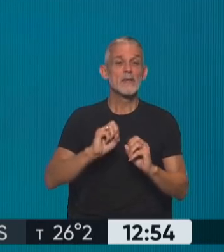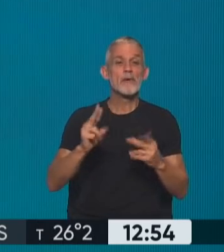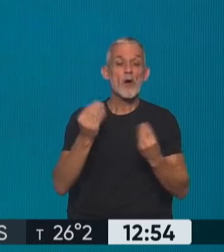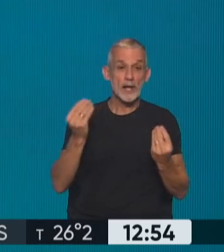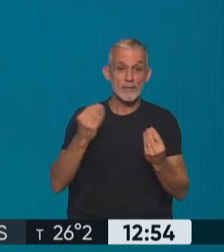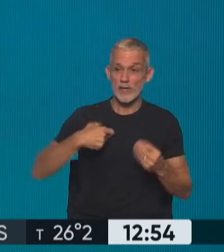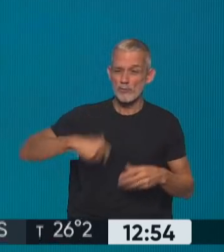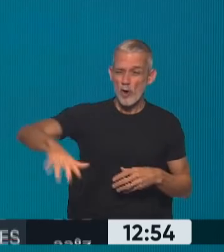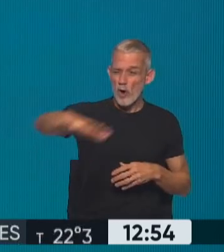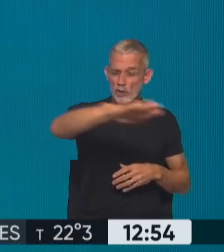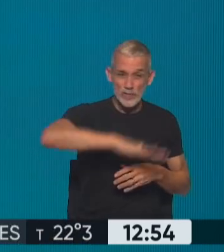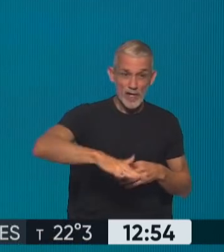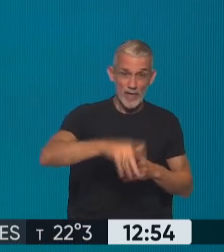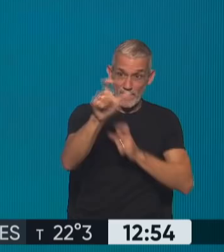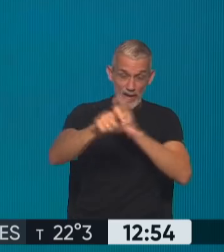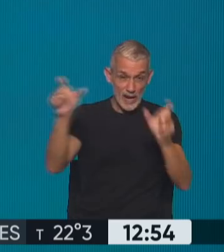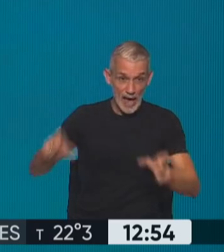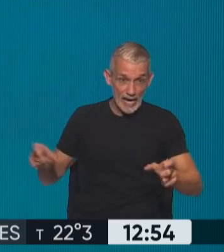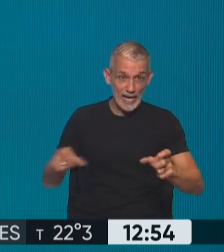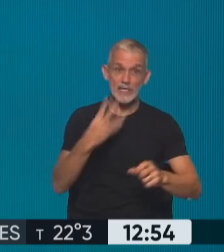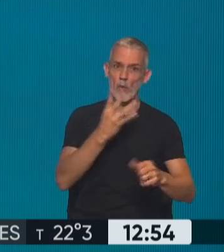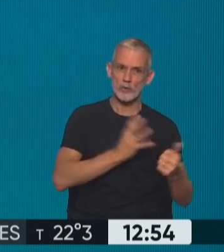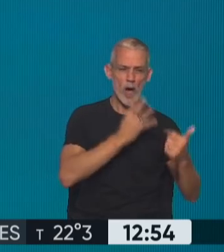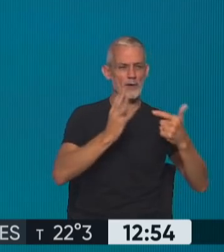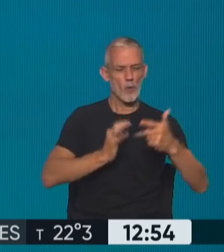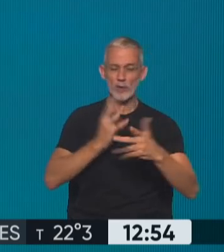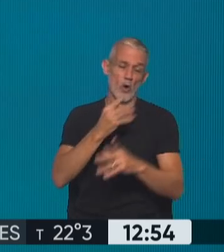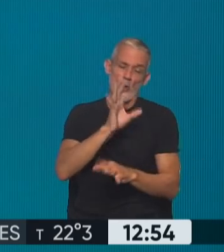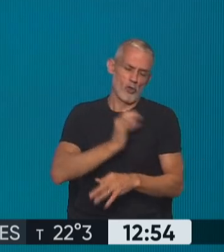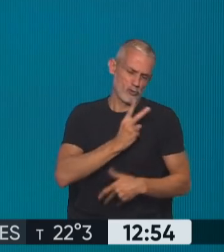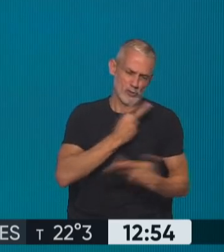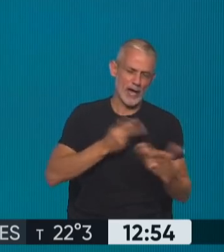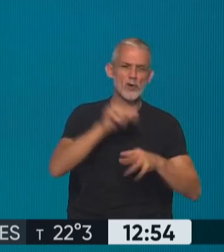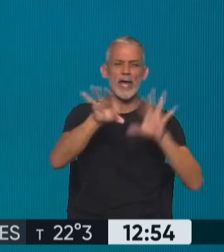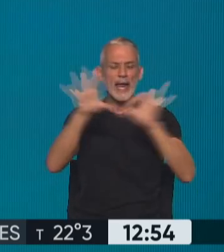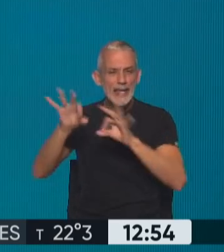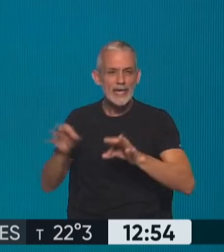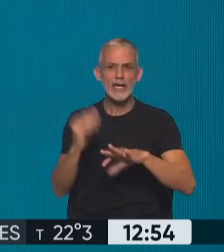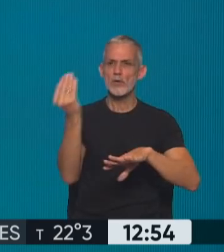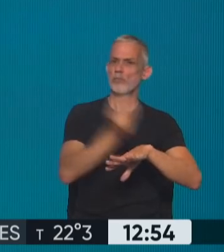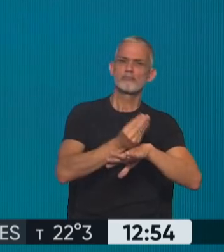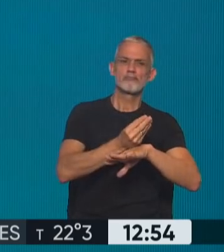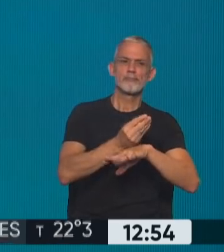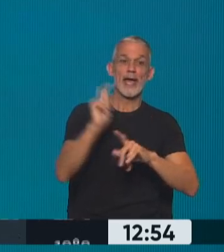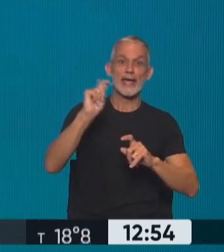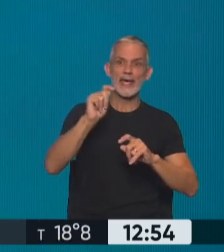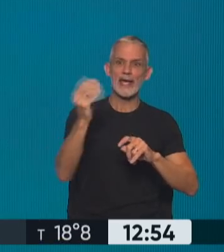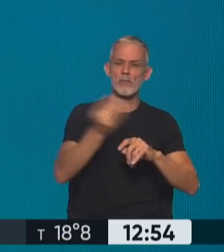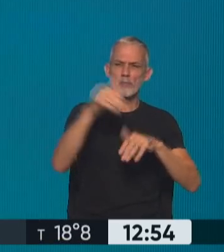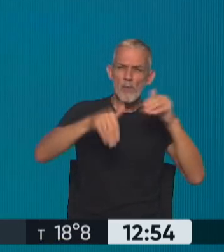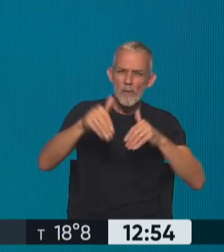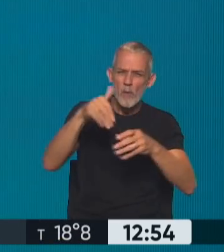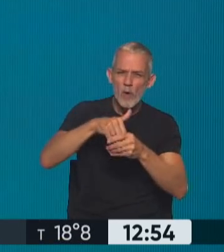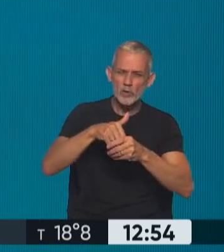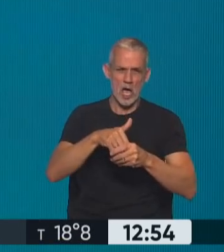cuando las sociedades cada 4 años o cada 2 años eligen a sus representantes, no